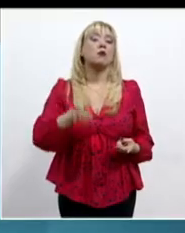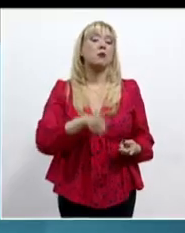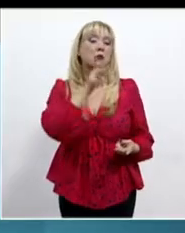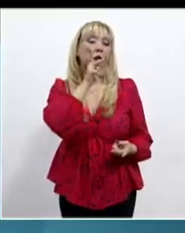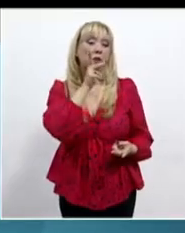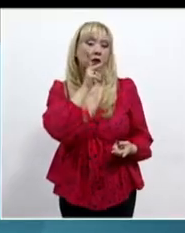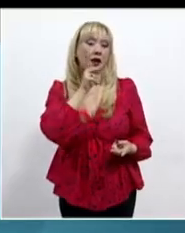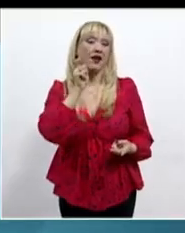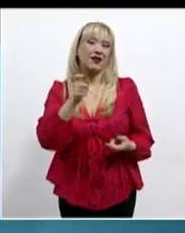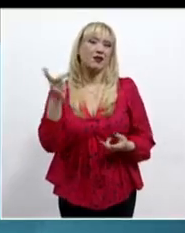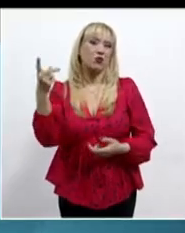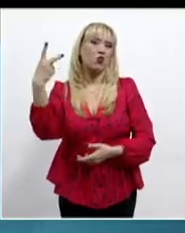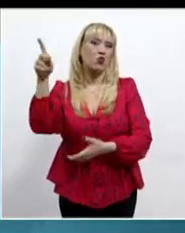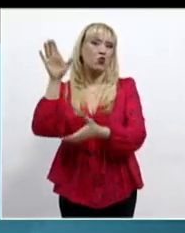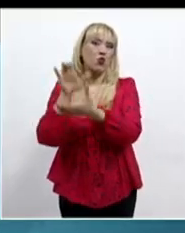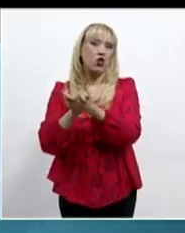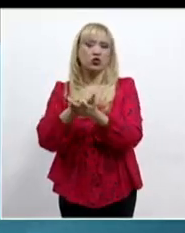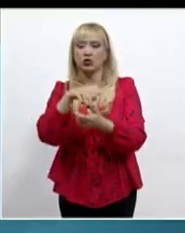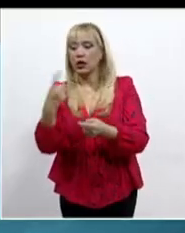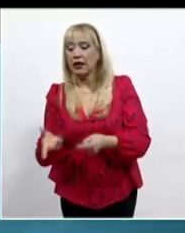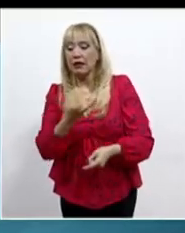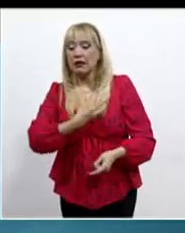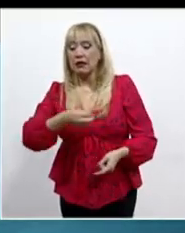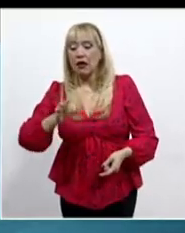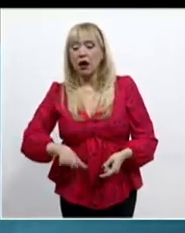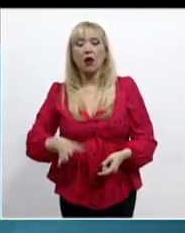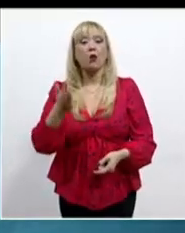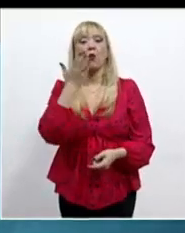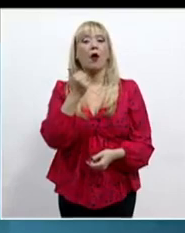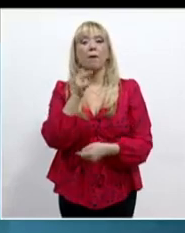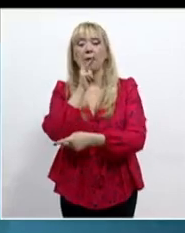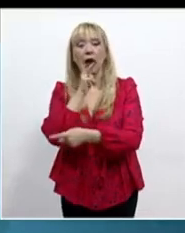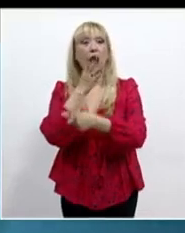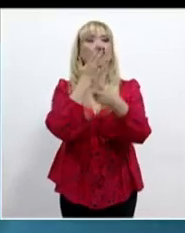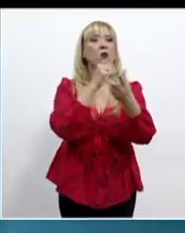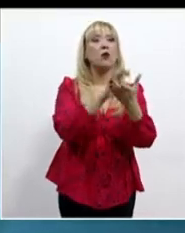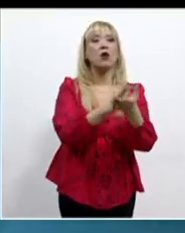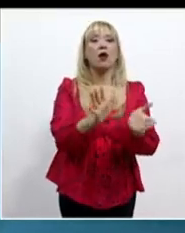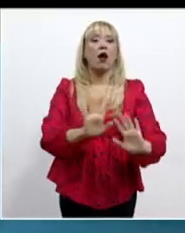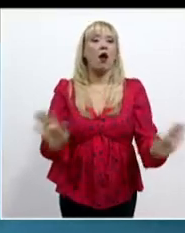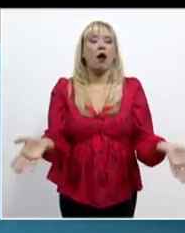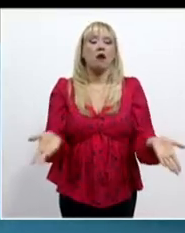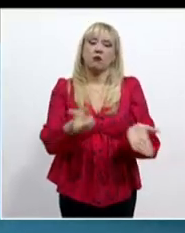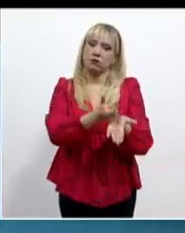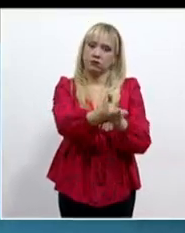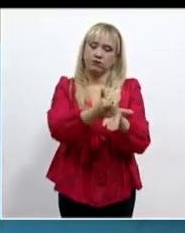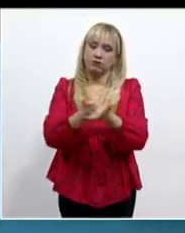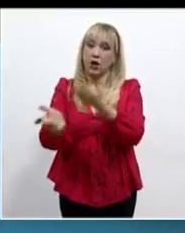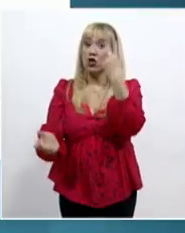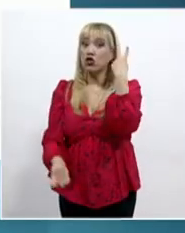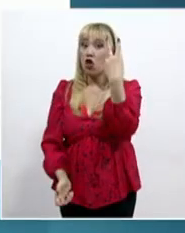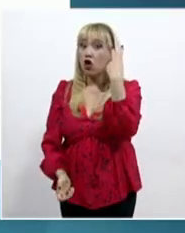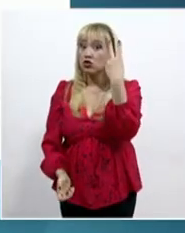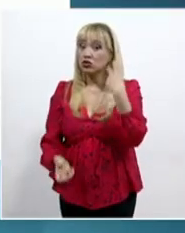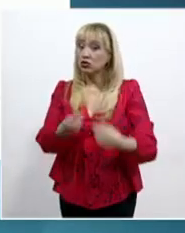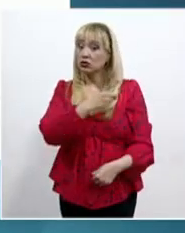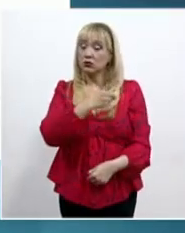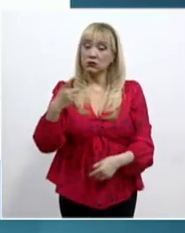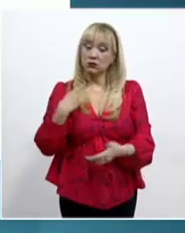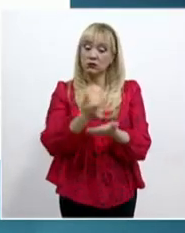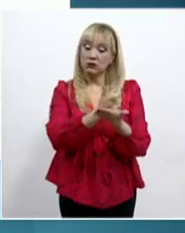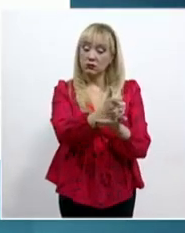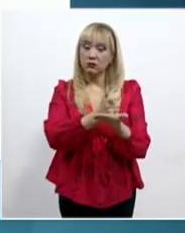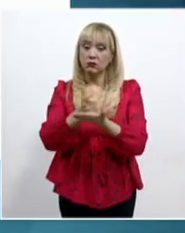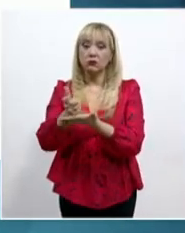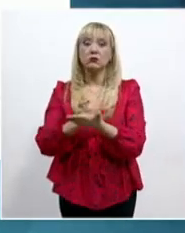Sosa, al juzgar con perspectiva de género, determinó que el beneficio se les deberá entregar a la concubina y a la hija de un trabajador fallecido